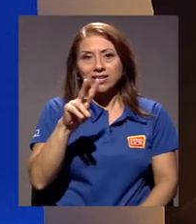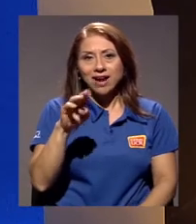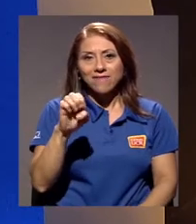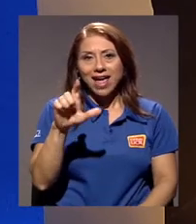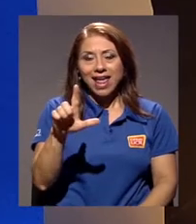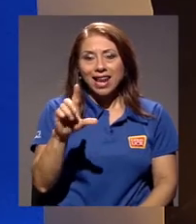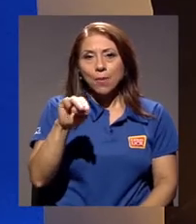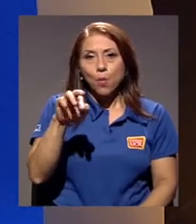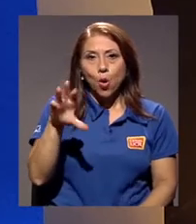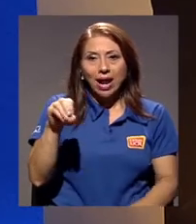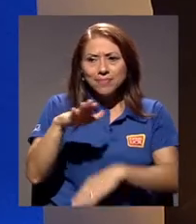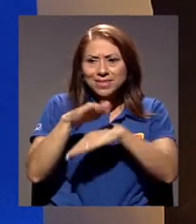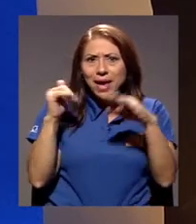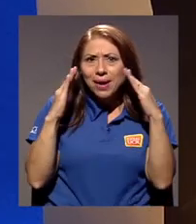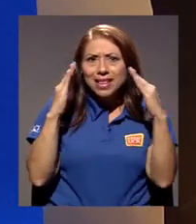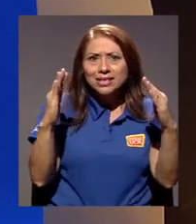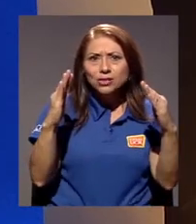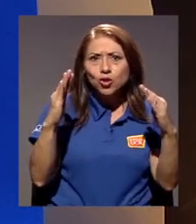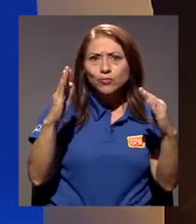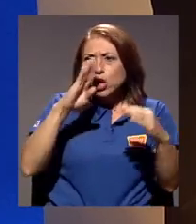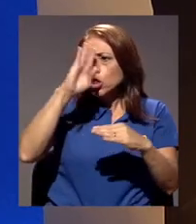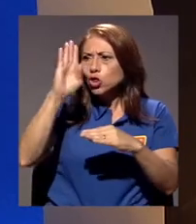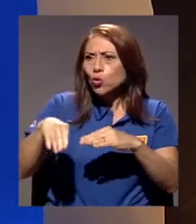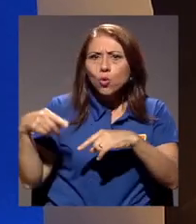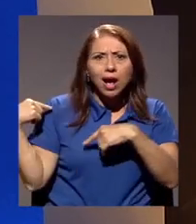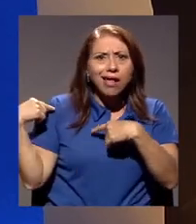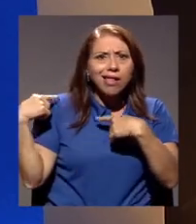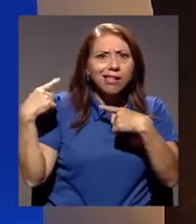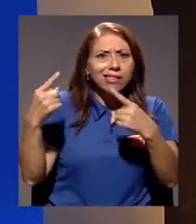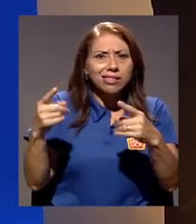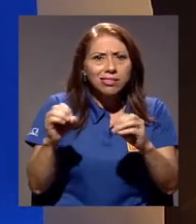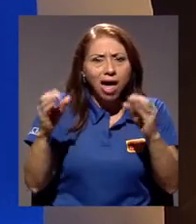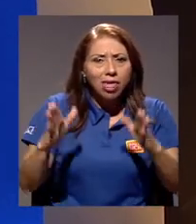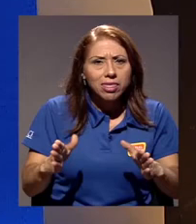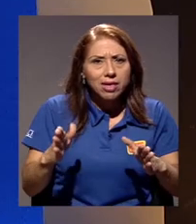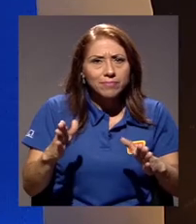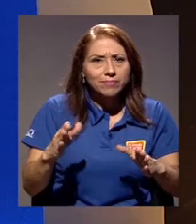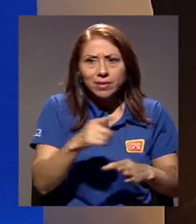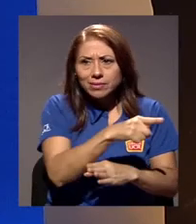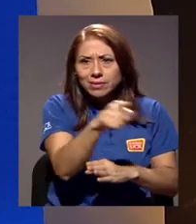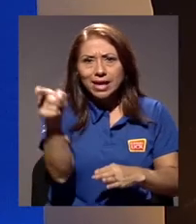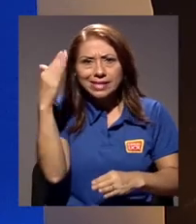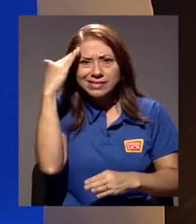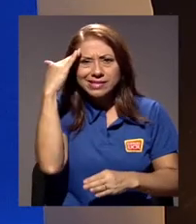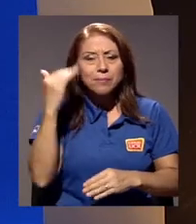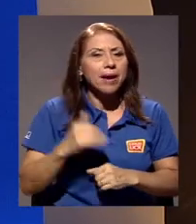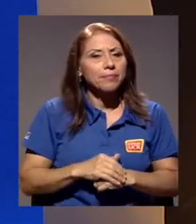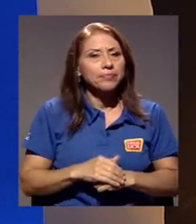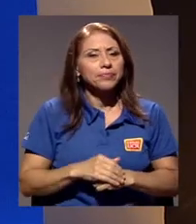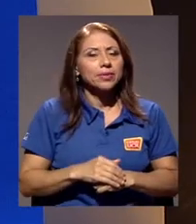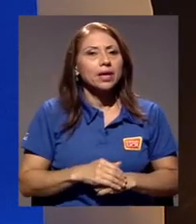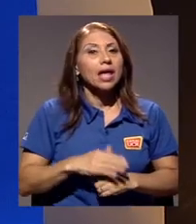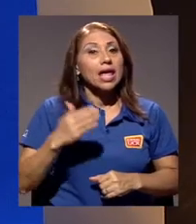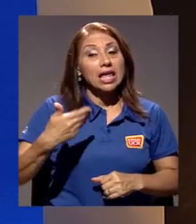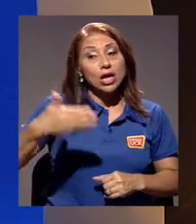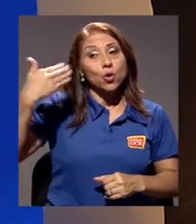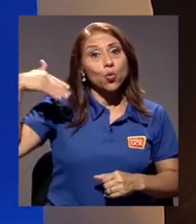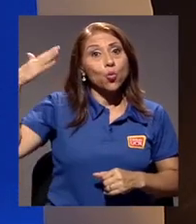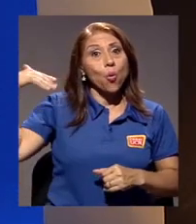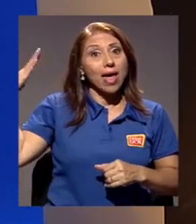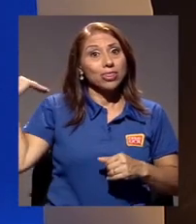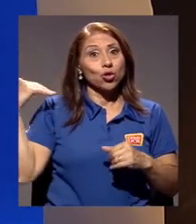la atención porque nunca nadie la había hecho que se sepa a saber que cuando se peleó